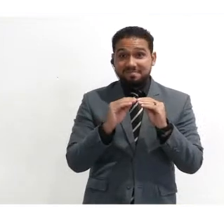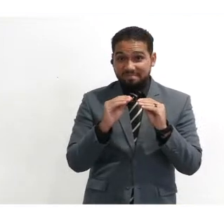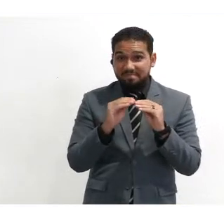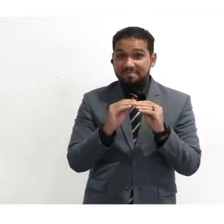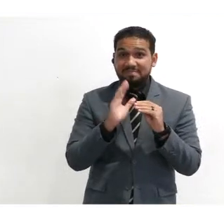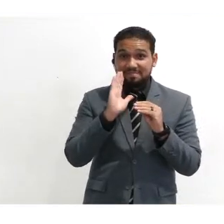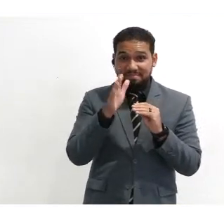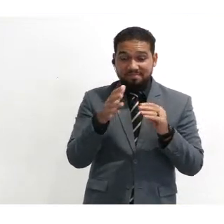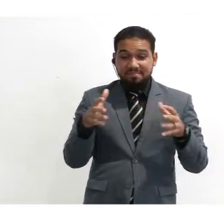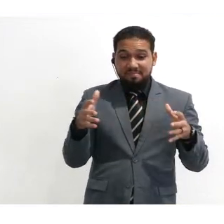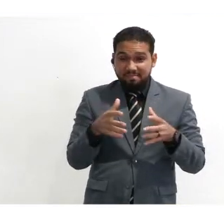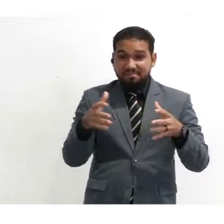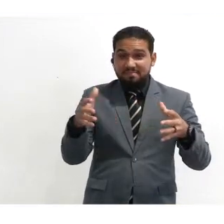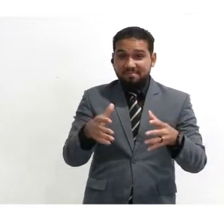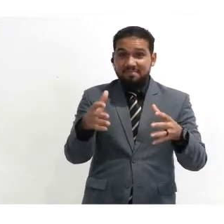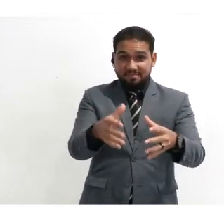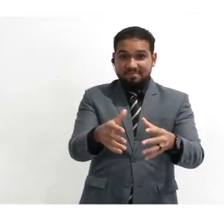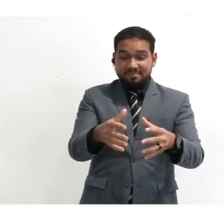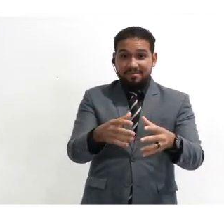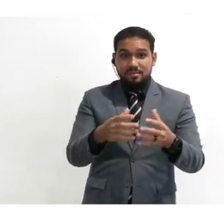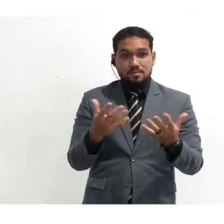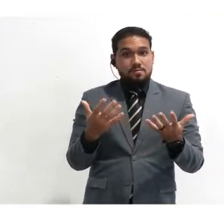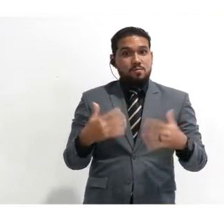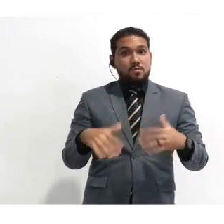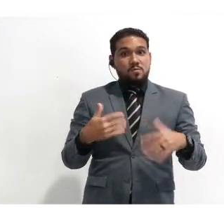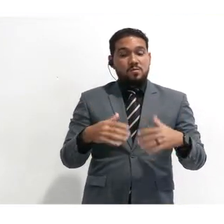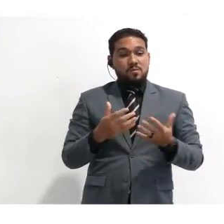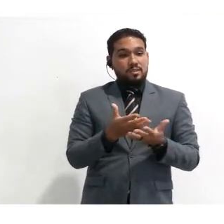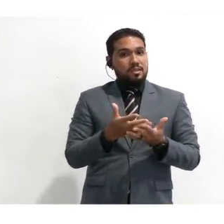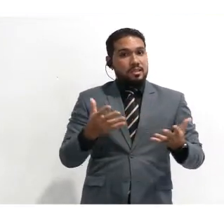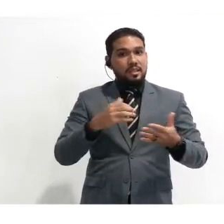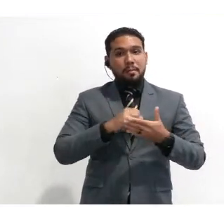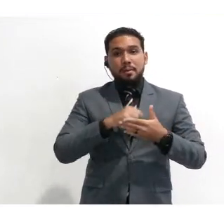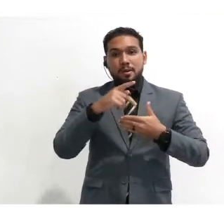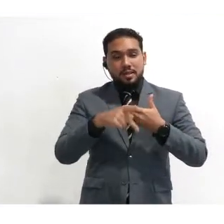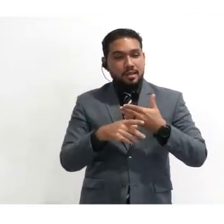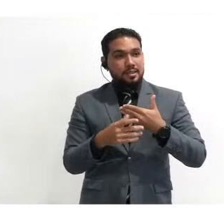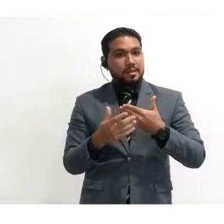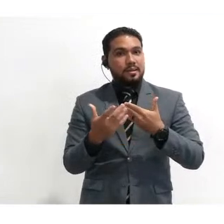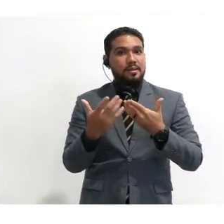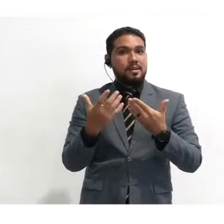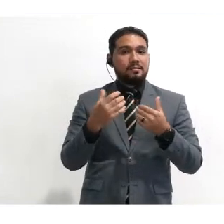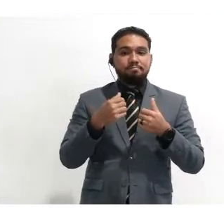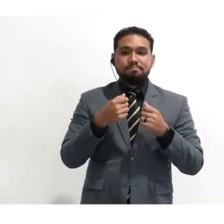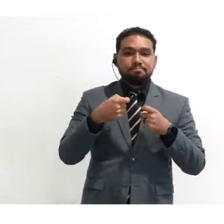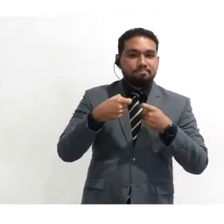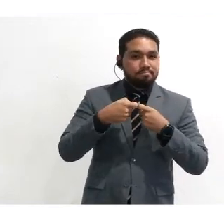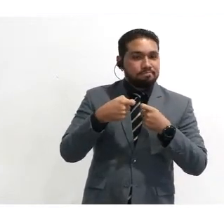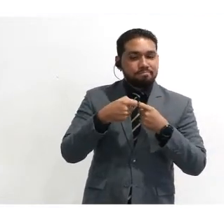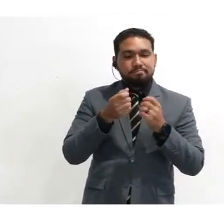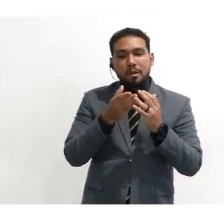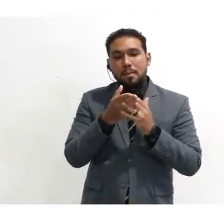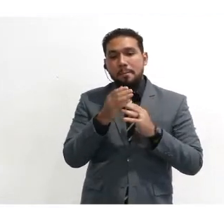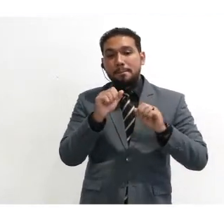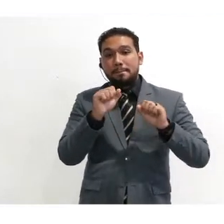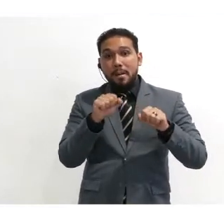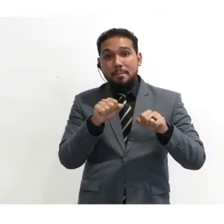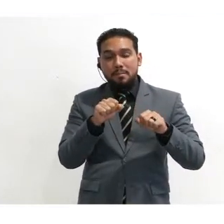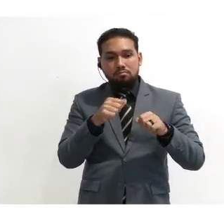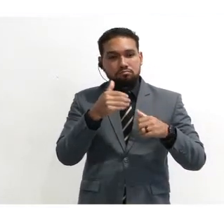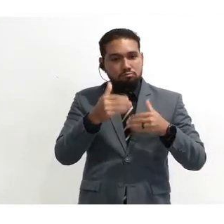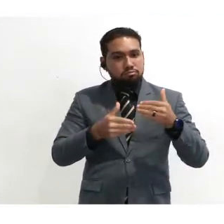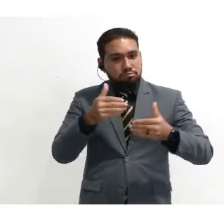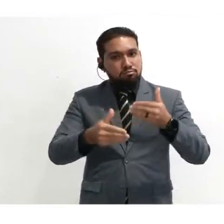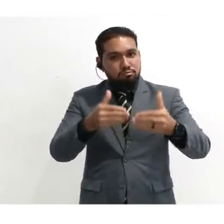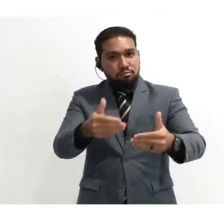insertarnos realmente en lo que es este campo de los semiconductores, un campo tan tan, pero tan significativo dentro de lo que es